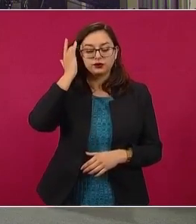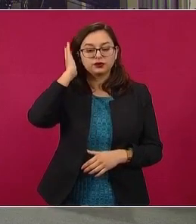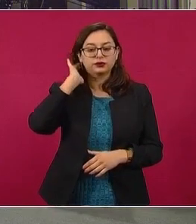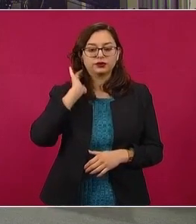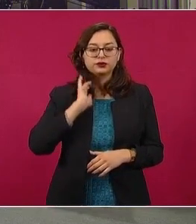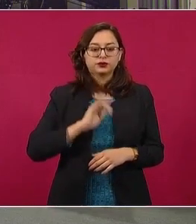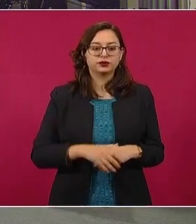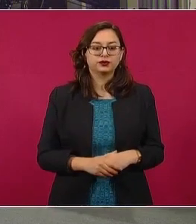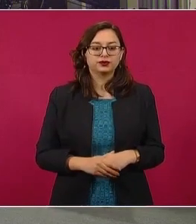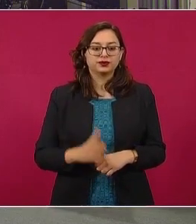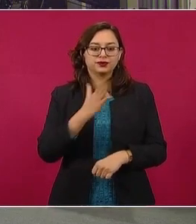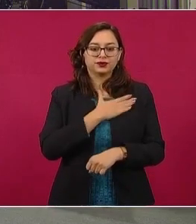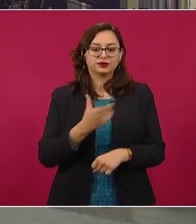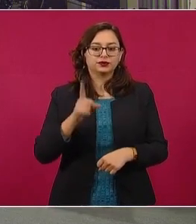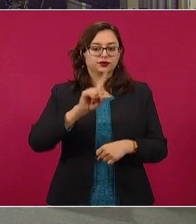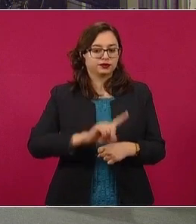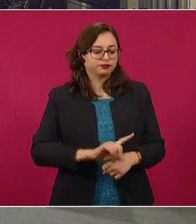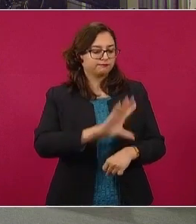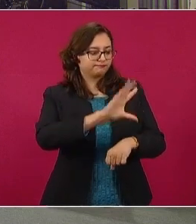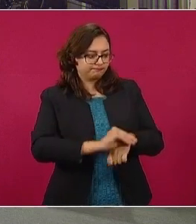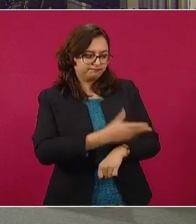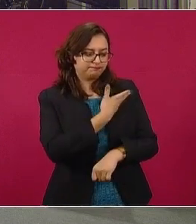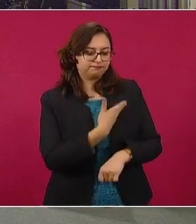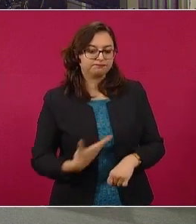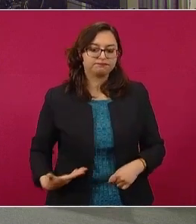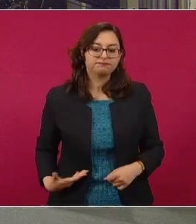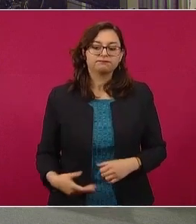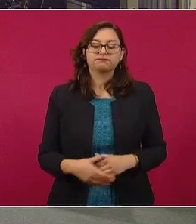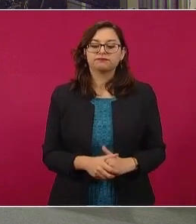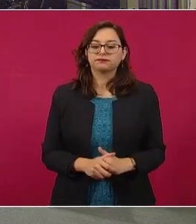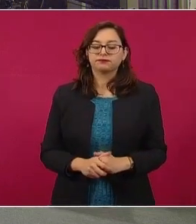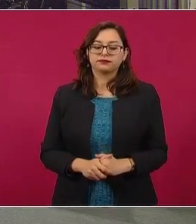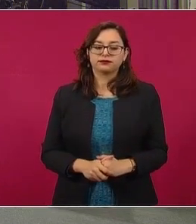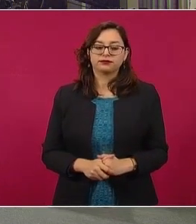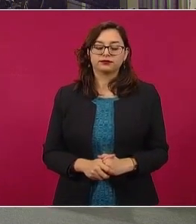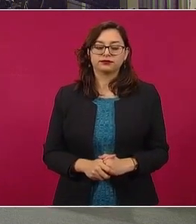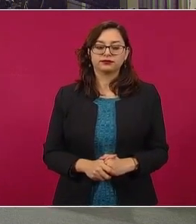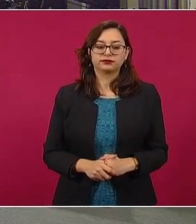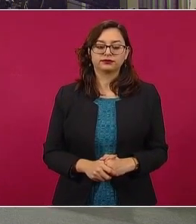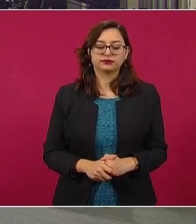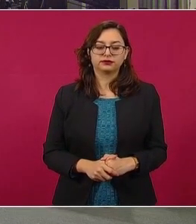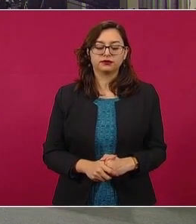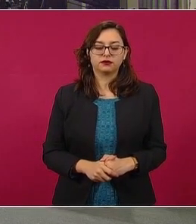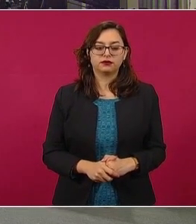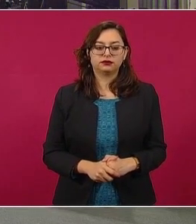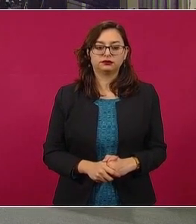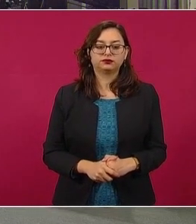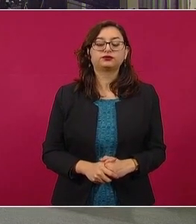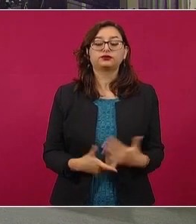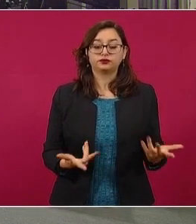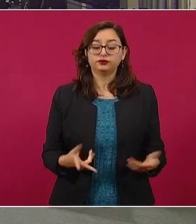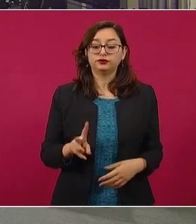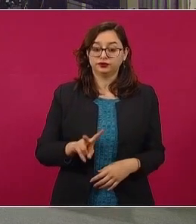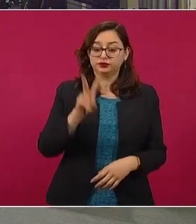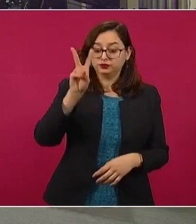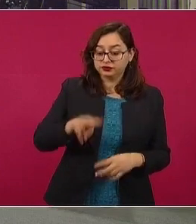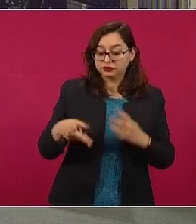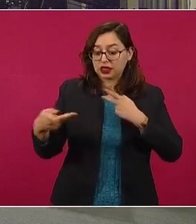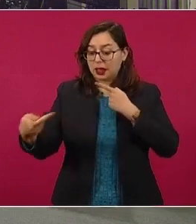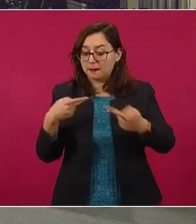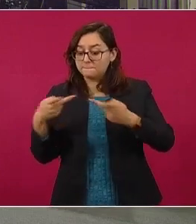Sí, muy buenos días, señor presidente, con permiso. Pues en primer lugar, señalar que la Estrategia Nacional de Prevención de